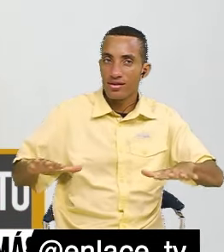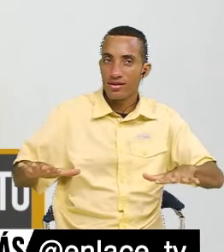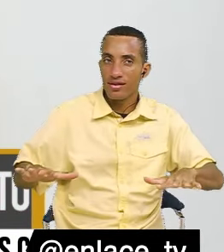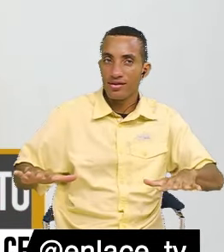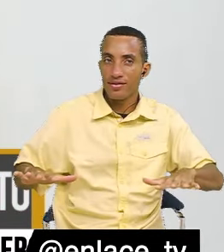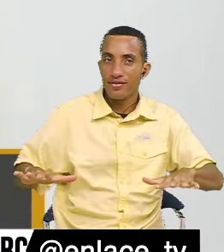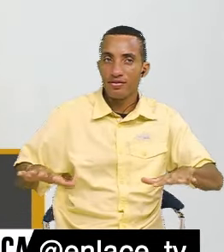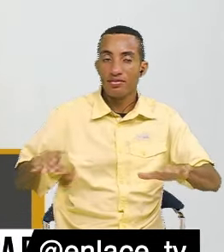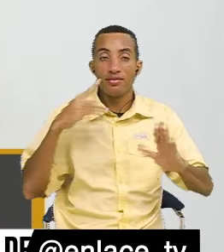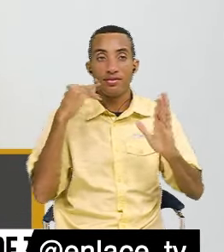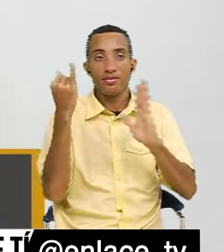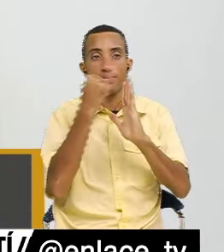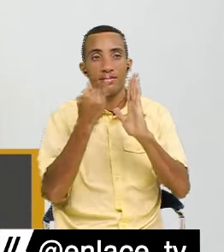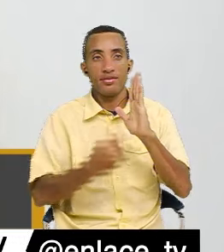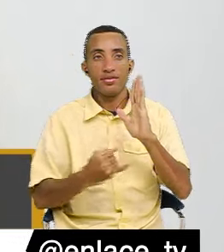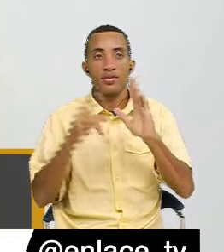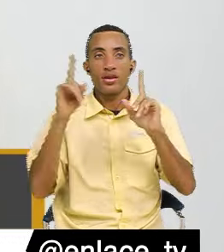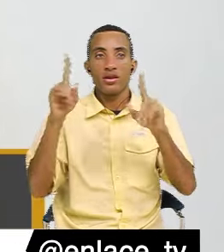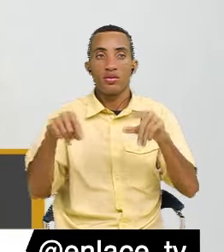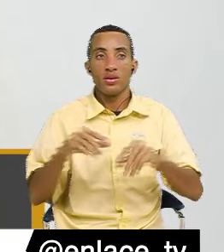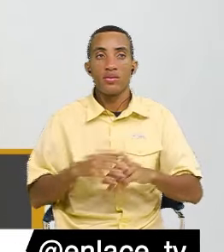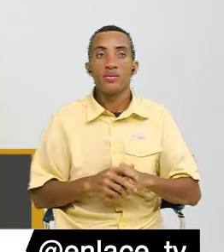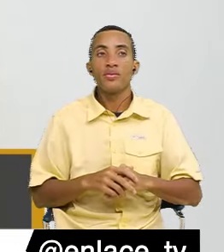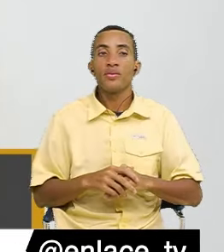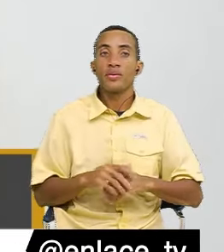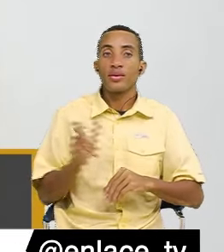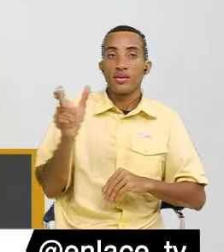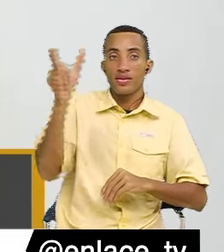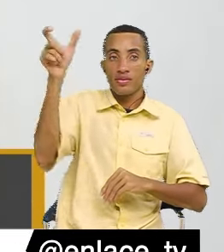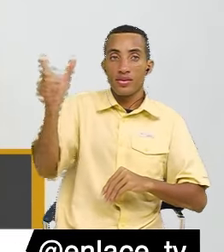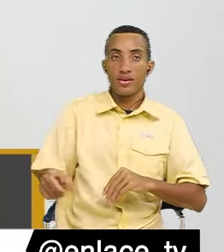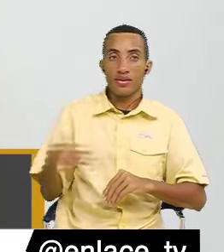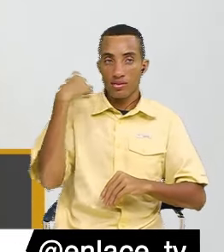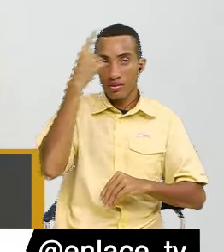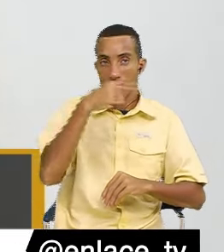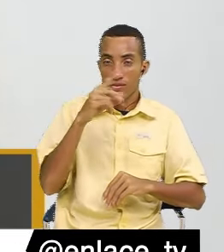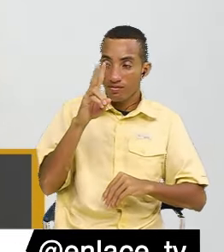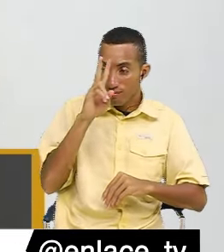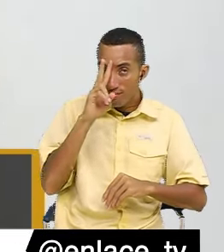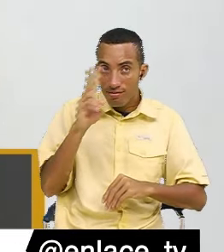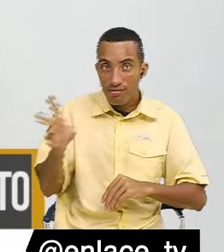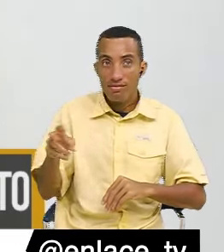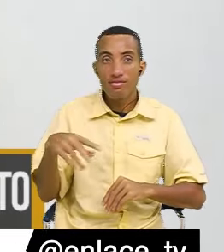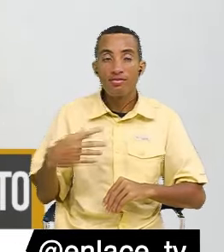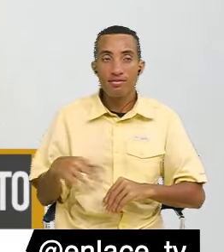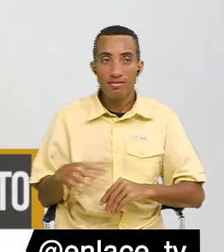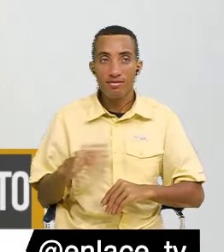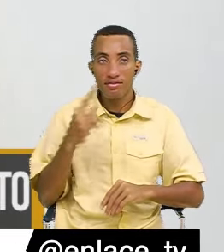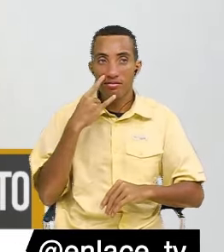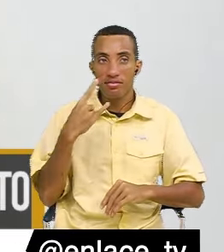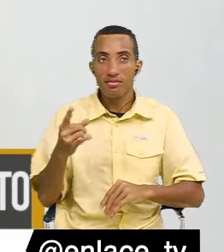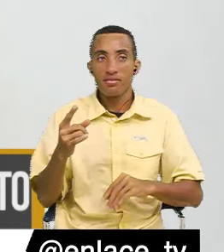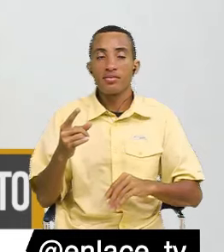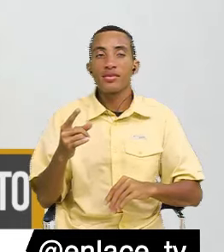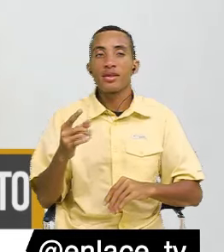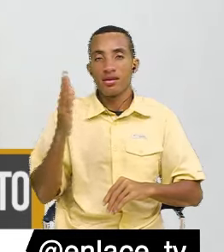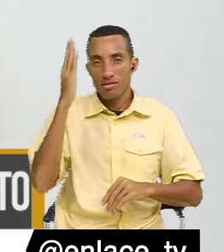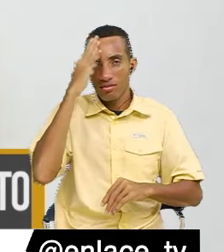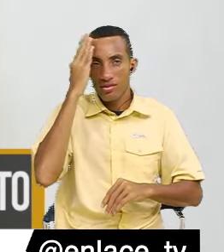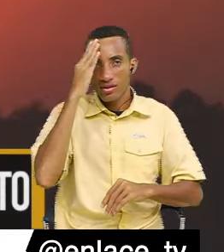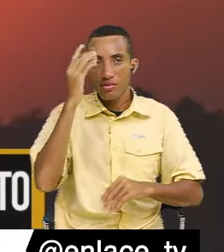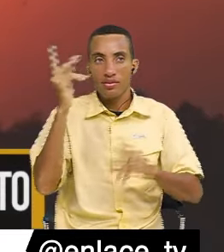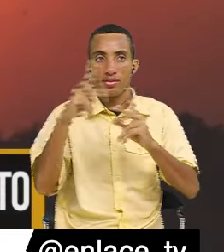y la imagen, por supuesto, de la persona homenajeada es interesante para que sepan las personas de qué